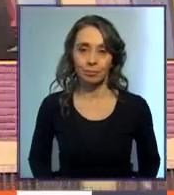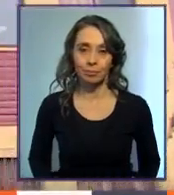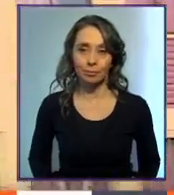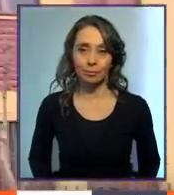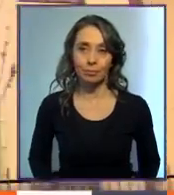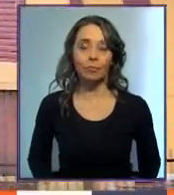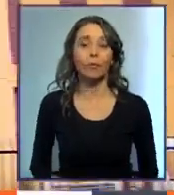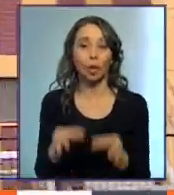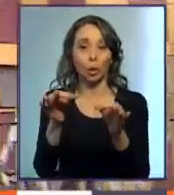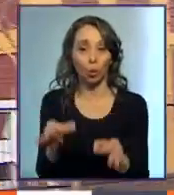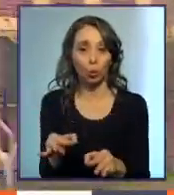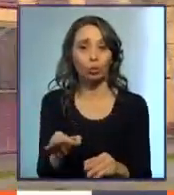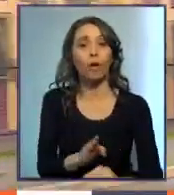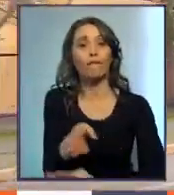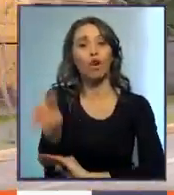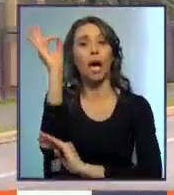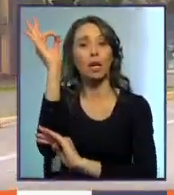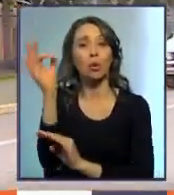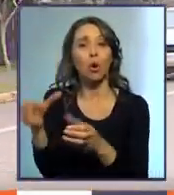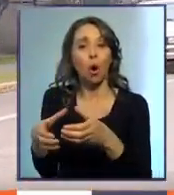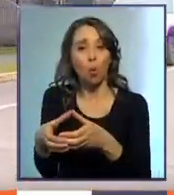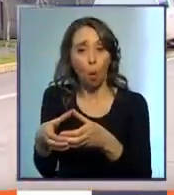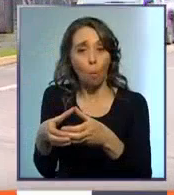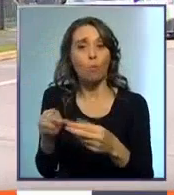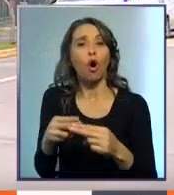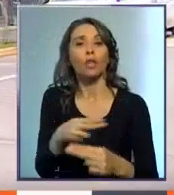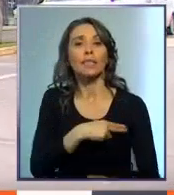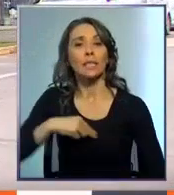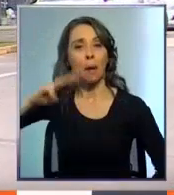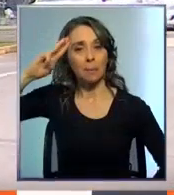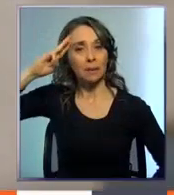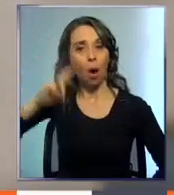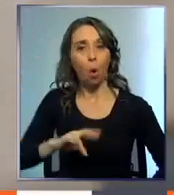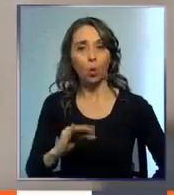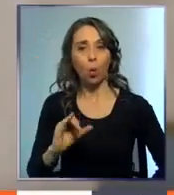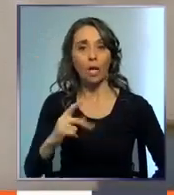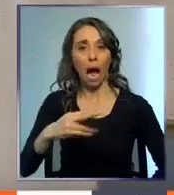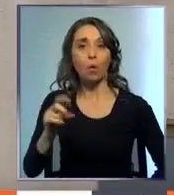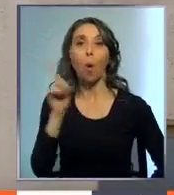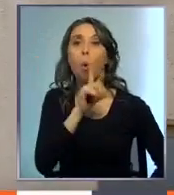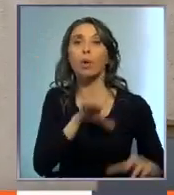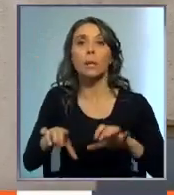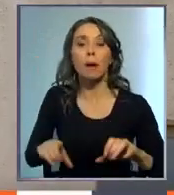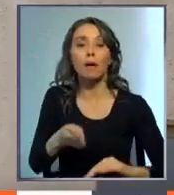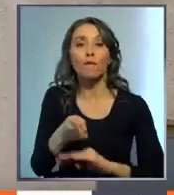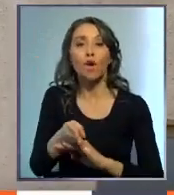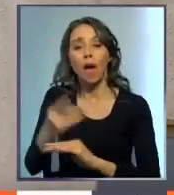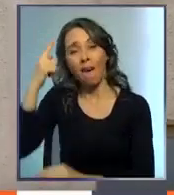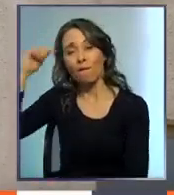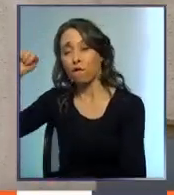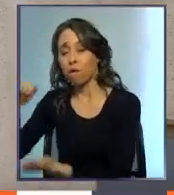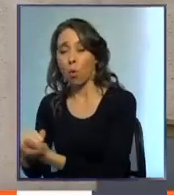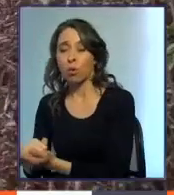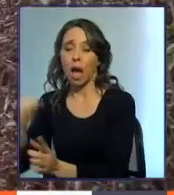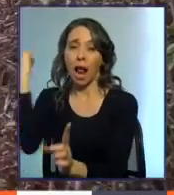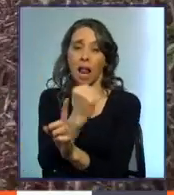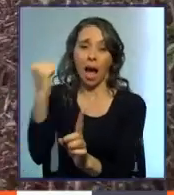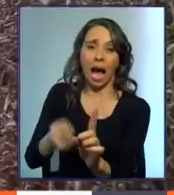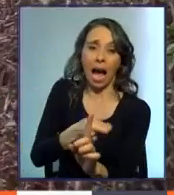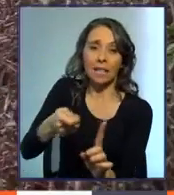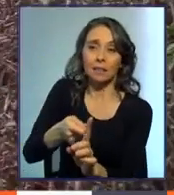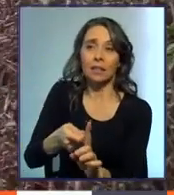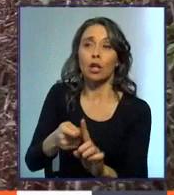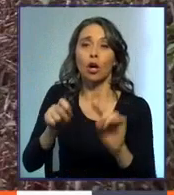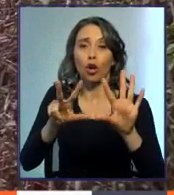Fue justamente una reunión con su grupo Rucalhue la última actividad que tuvo antes de ser asesinado brutalmente. Tiene